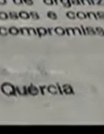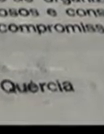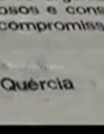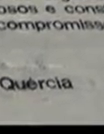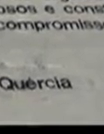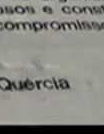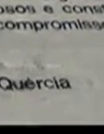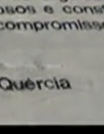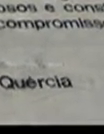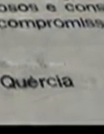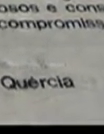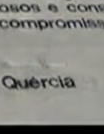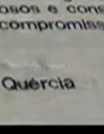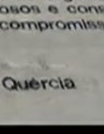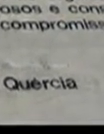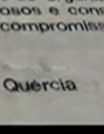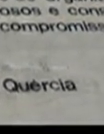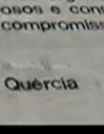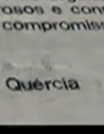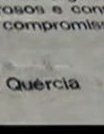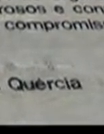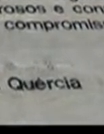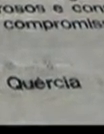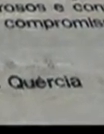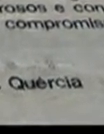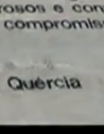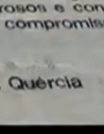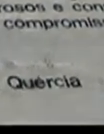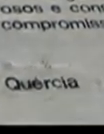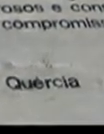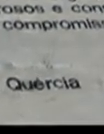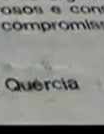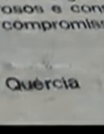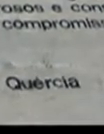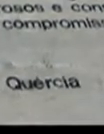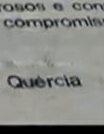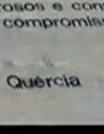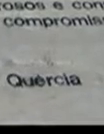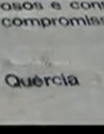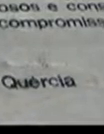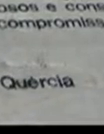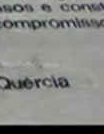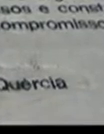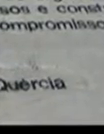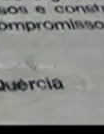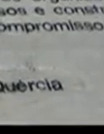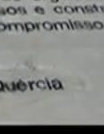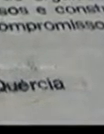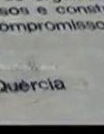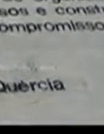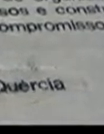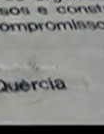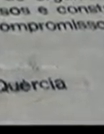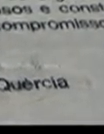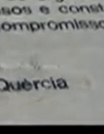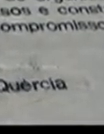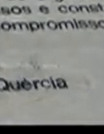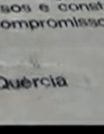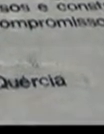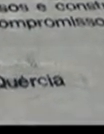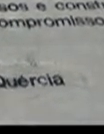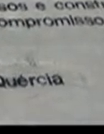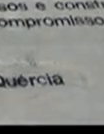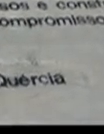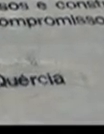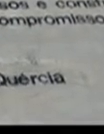es el límite, es la frontera de un nuevo tiempo. El esfuerzo de la organización para eliminar a la opresión de los poderosos y